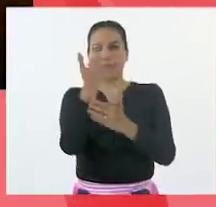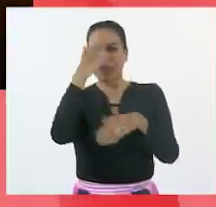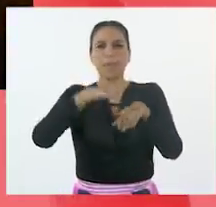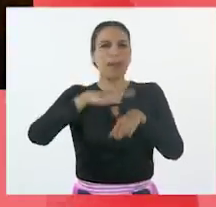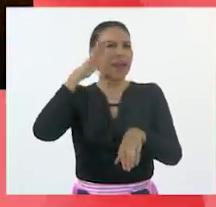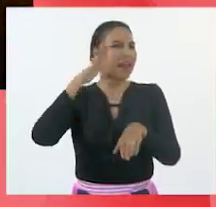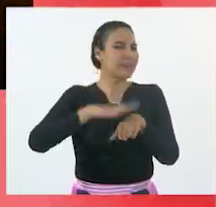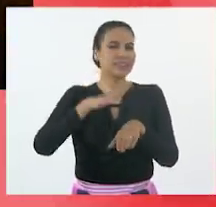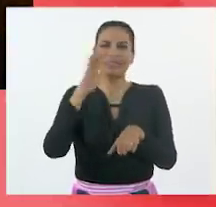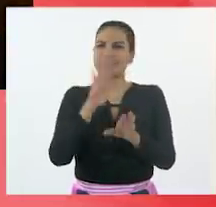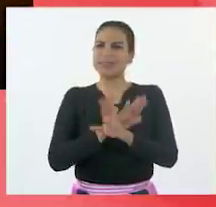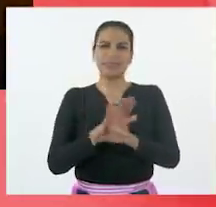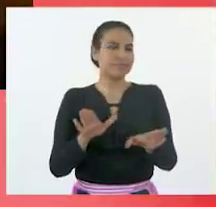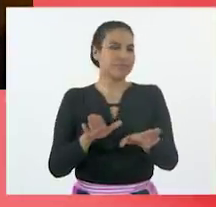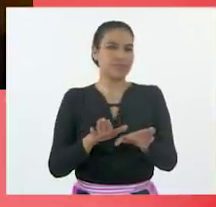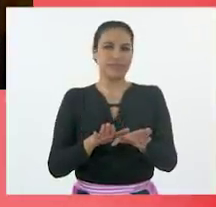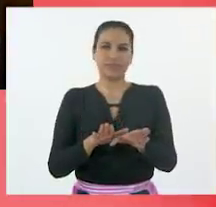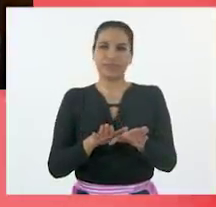provocar más